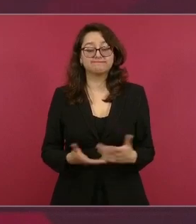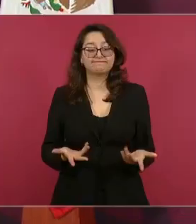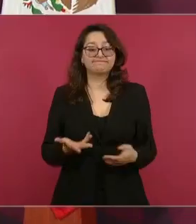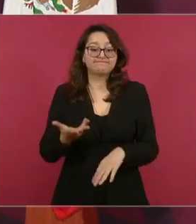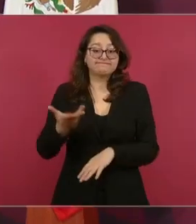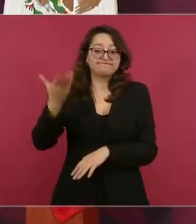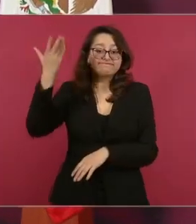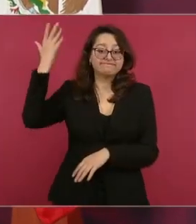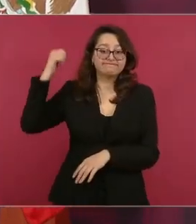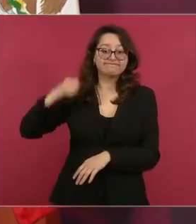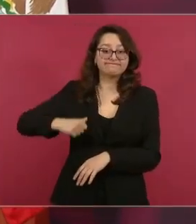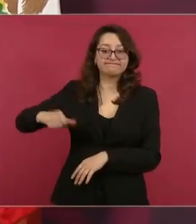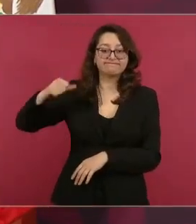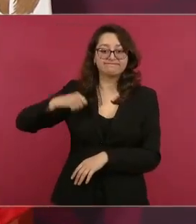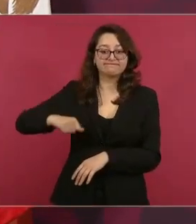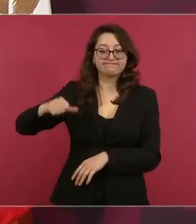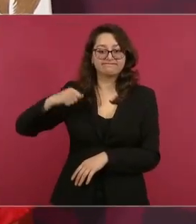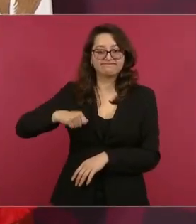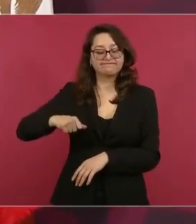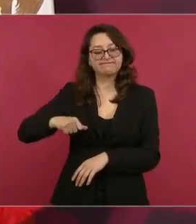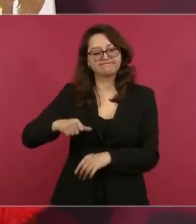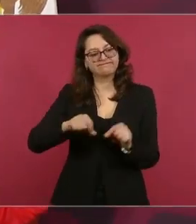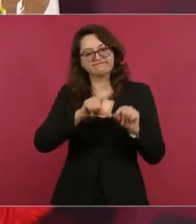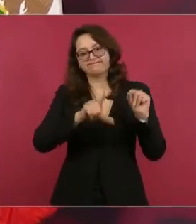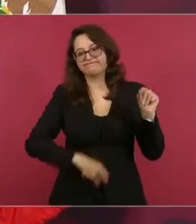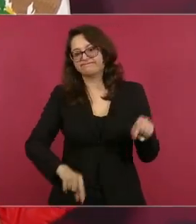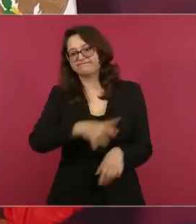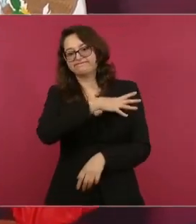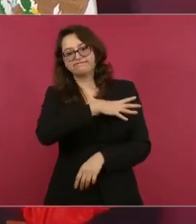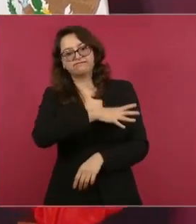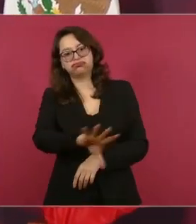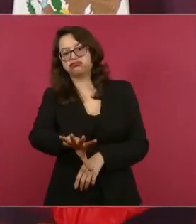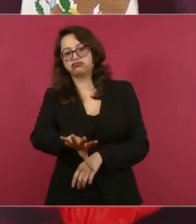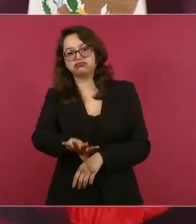era un desprecio completo, ¿no?